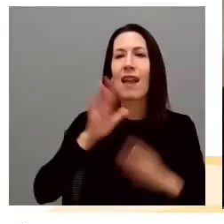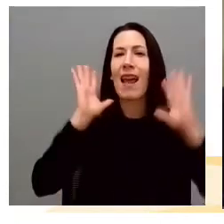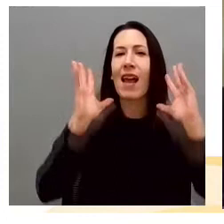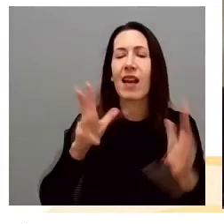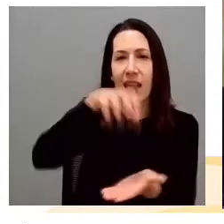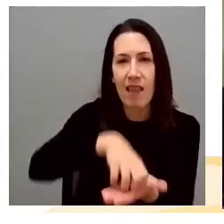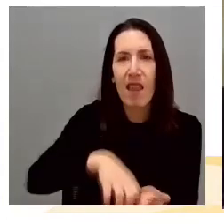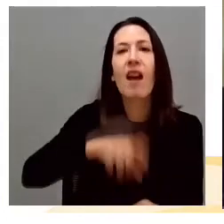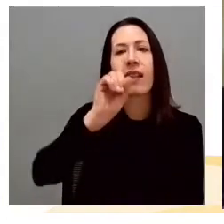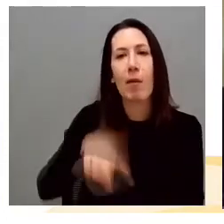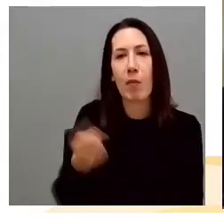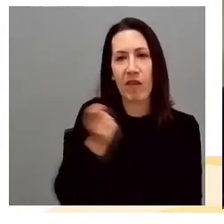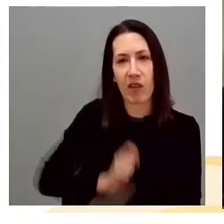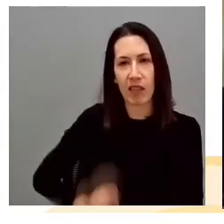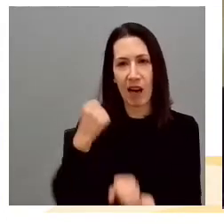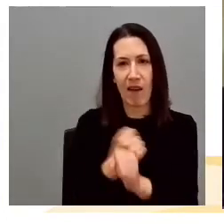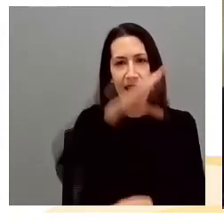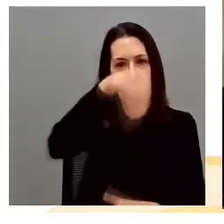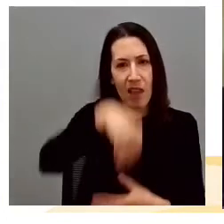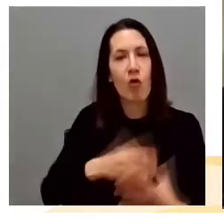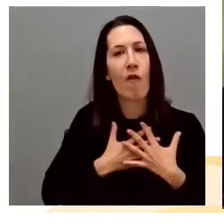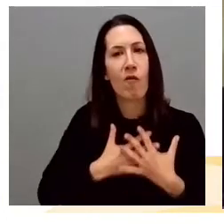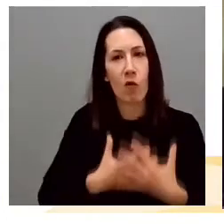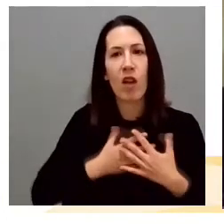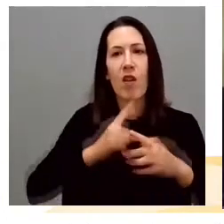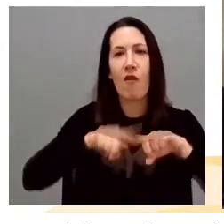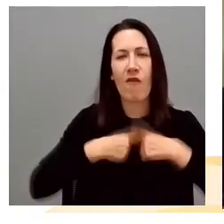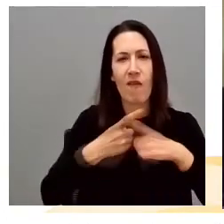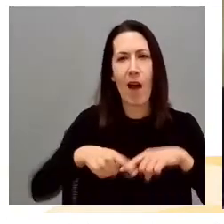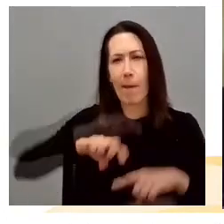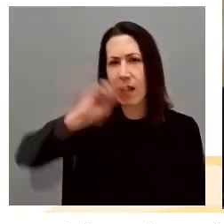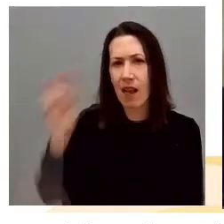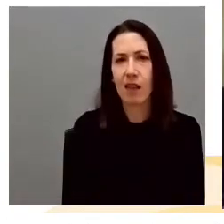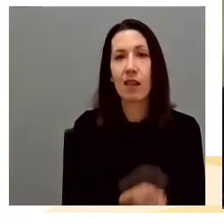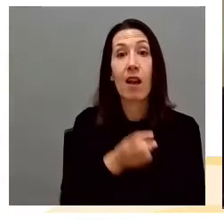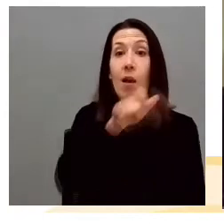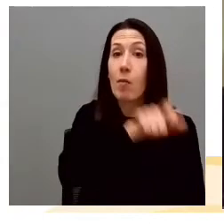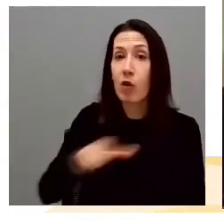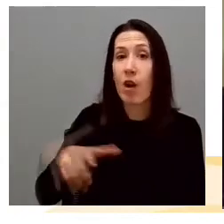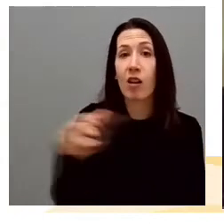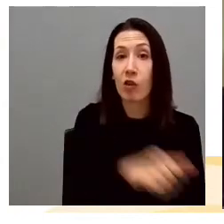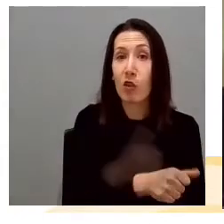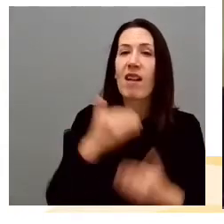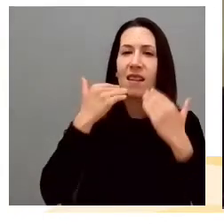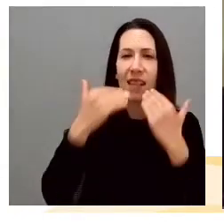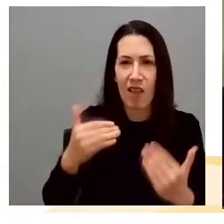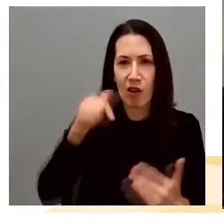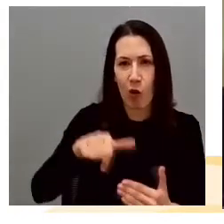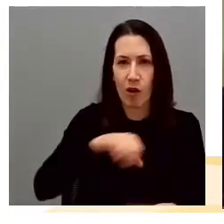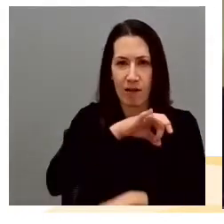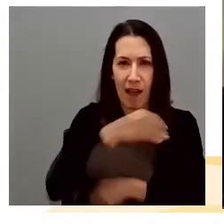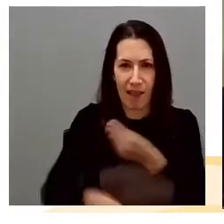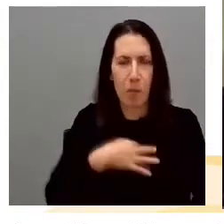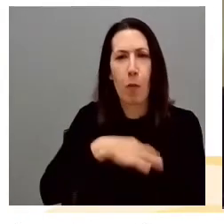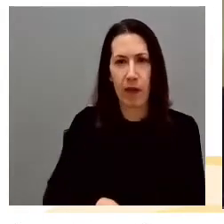profesionales de las residencias, a los voluntarios, a las familias, a todos los que lo hacéis posible. Se han puesto en